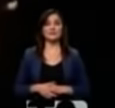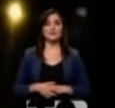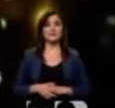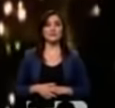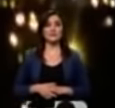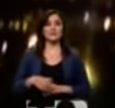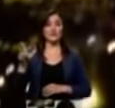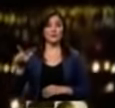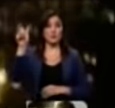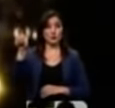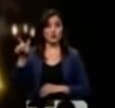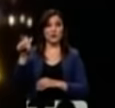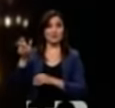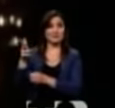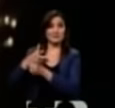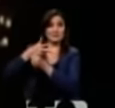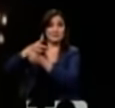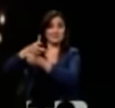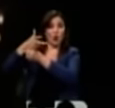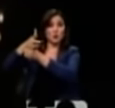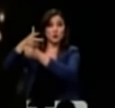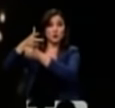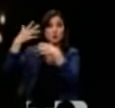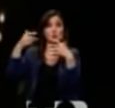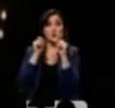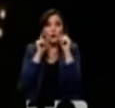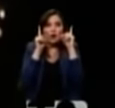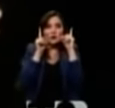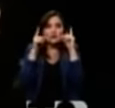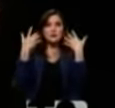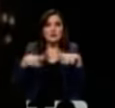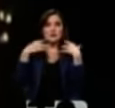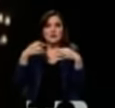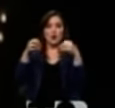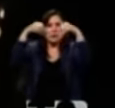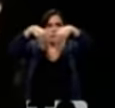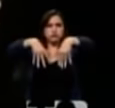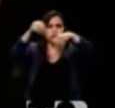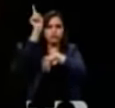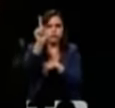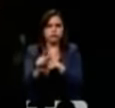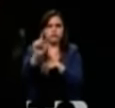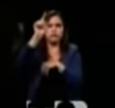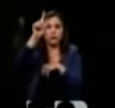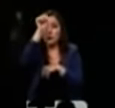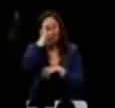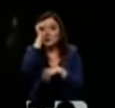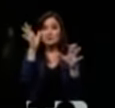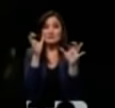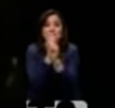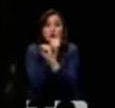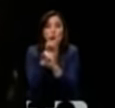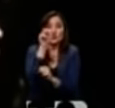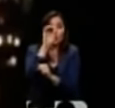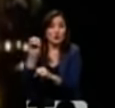Nuestro televidente Javier García nos envió este impresionante video de una tormenta eléctrica registrada el domingo en la noche en